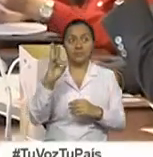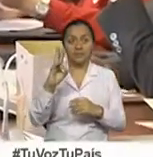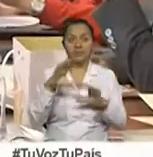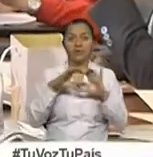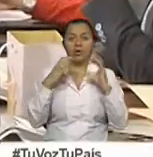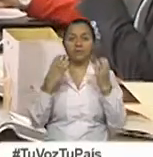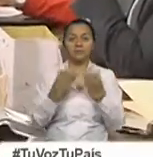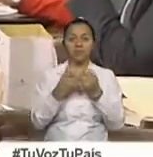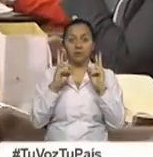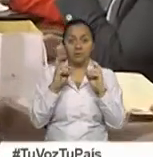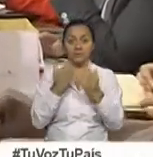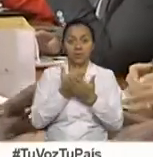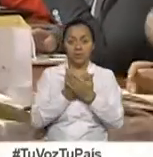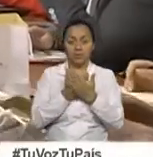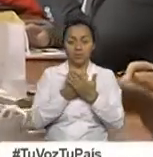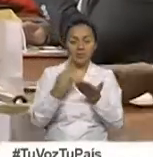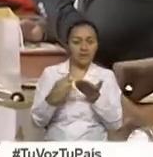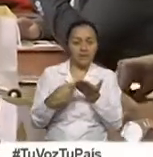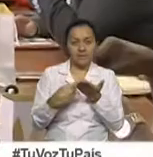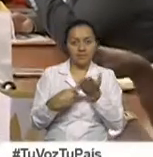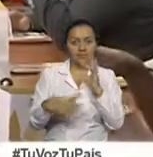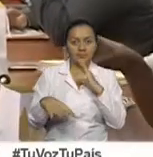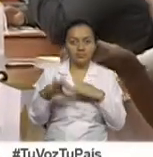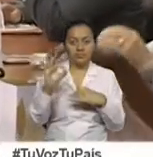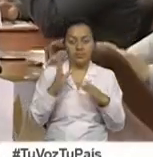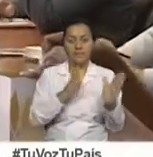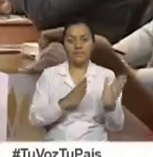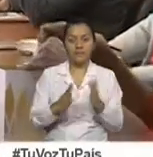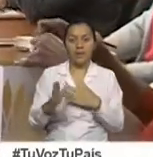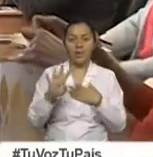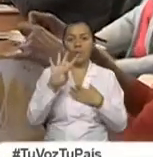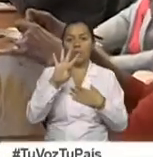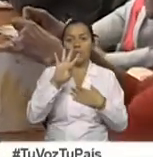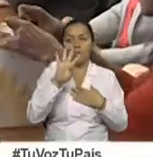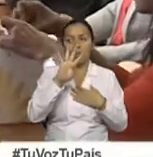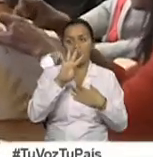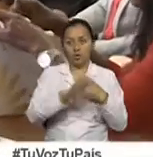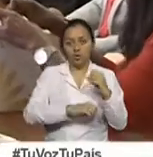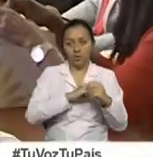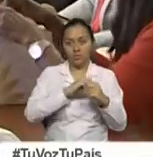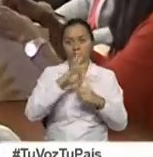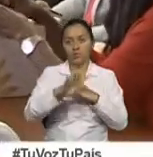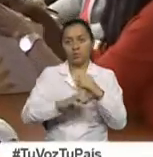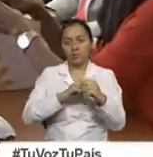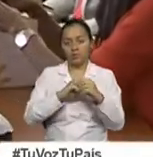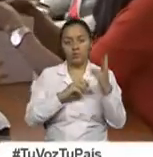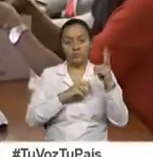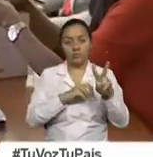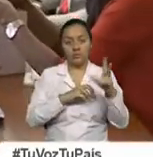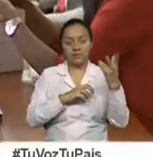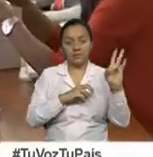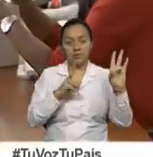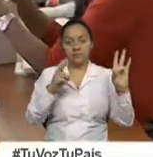del Régimen Económico también analizará la programación cuatrianual 2017-2020.